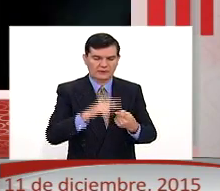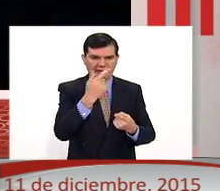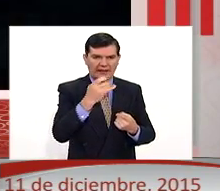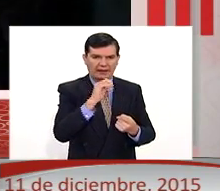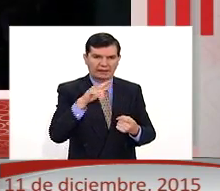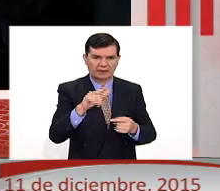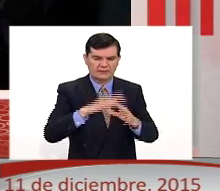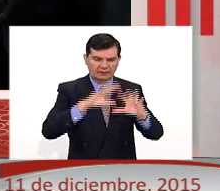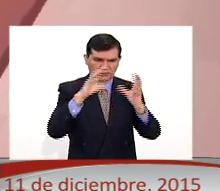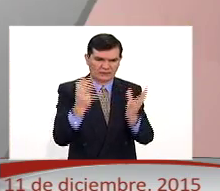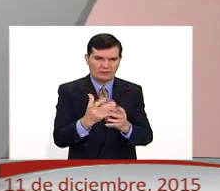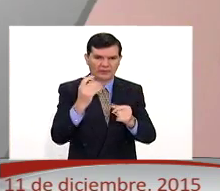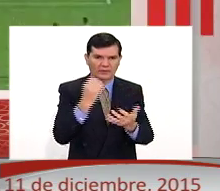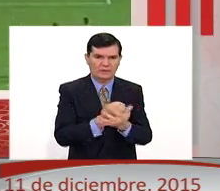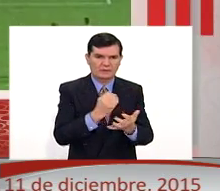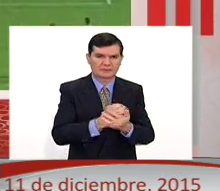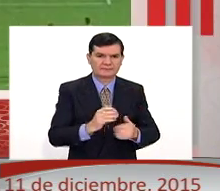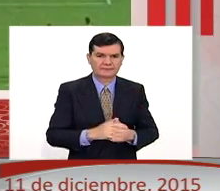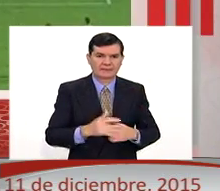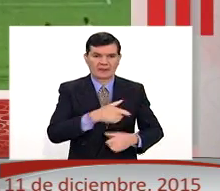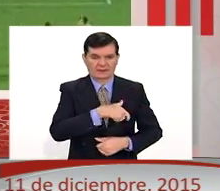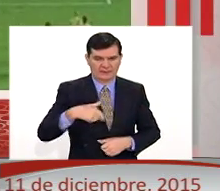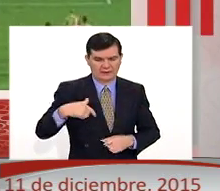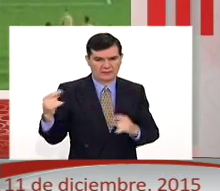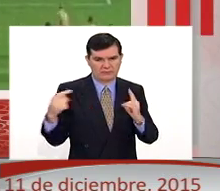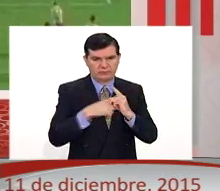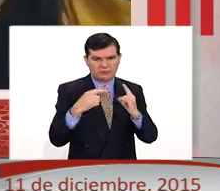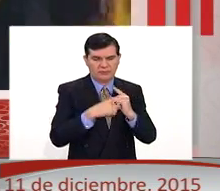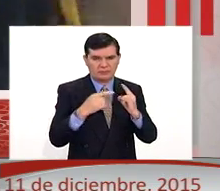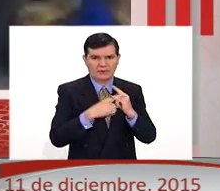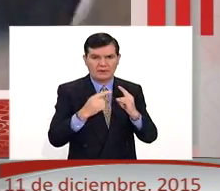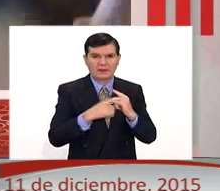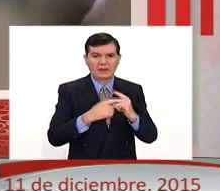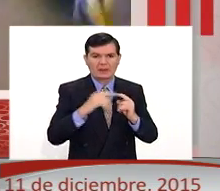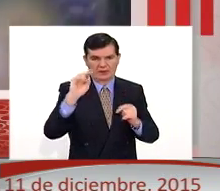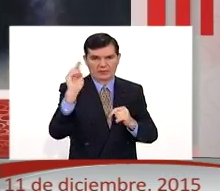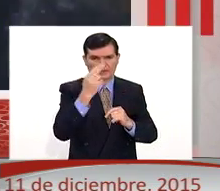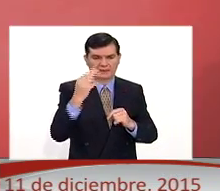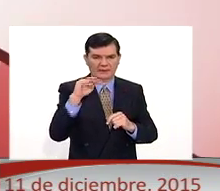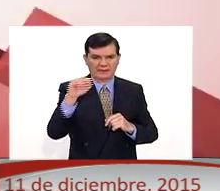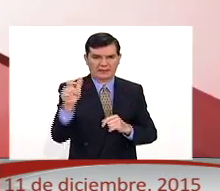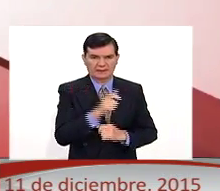García por el Globo de Oro. Tigres golea Pumas en la final de la Liga MX.